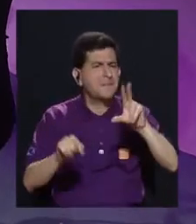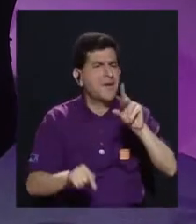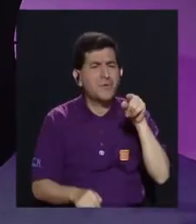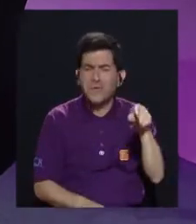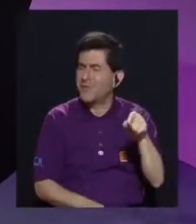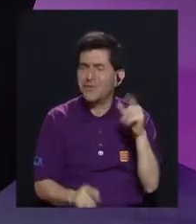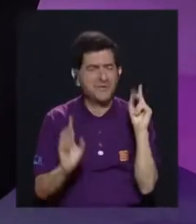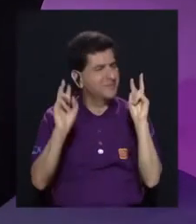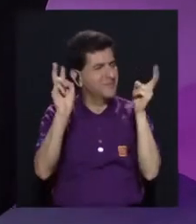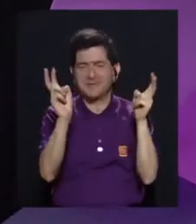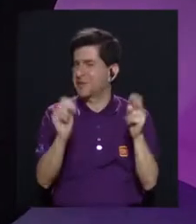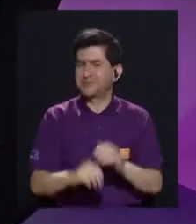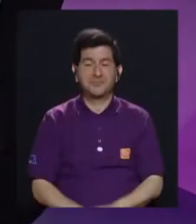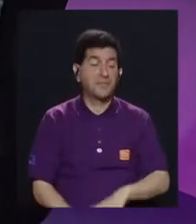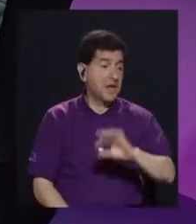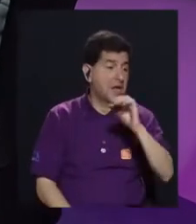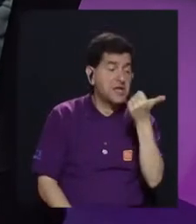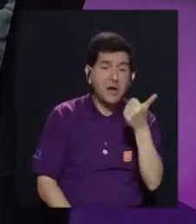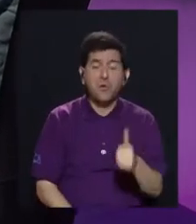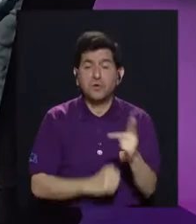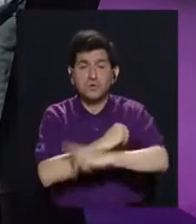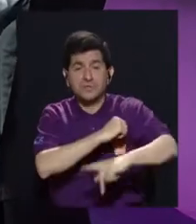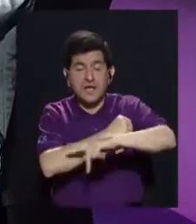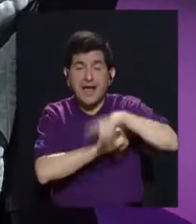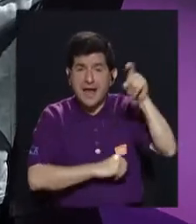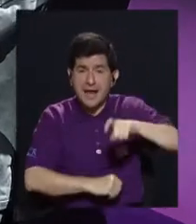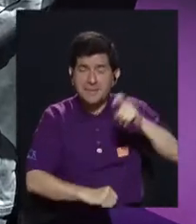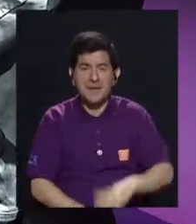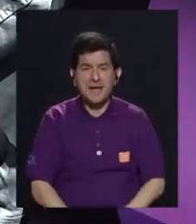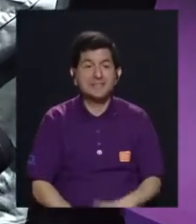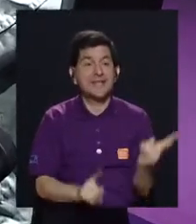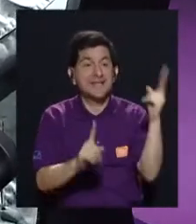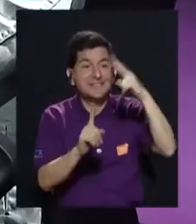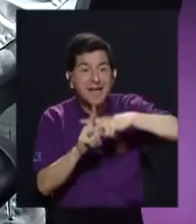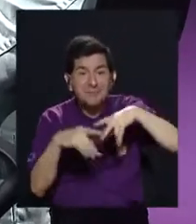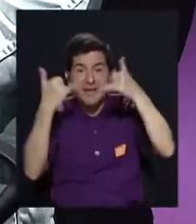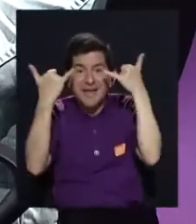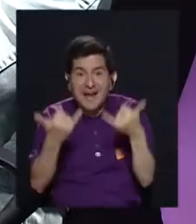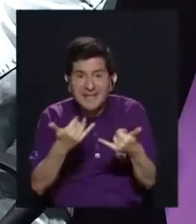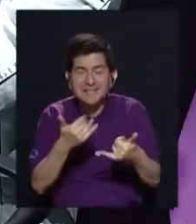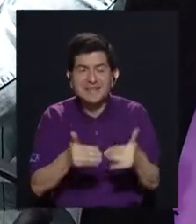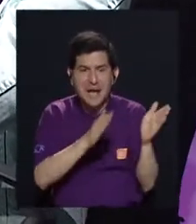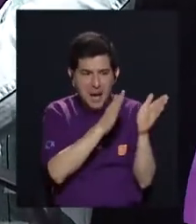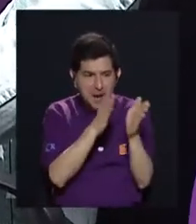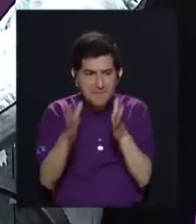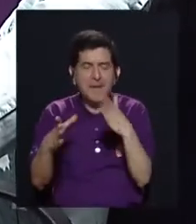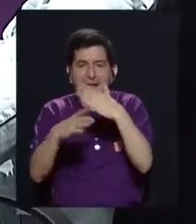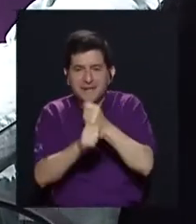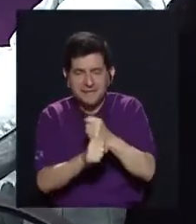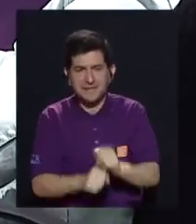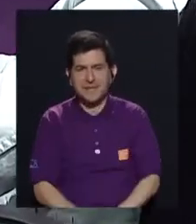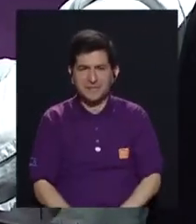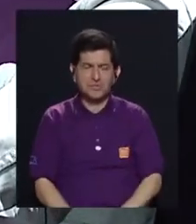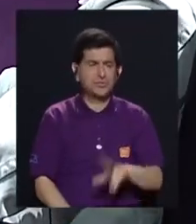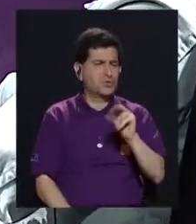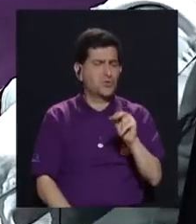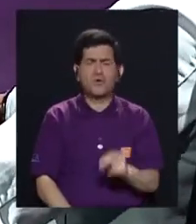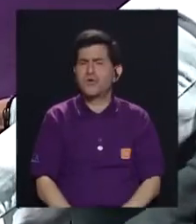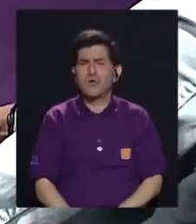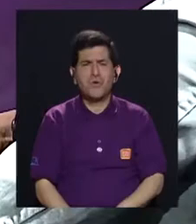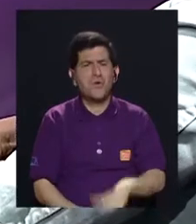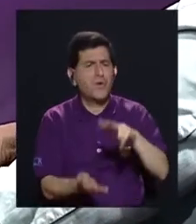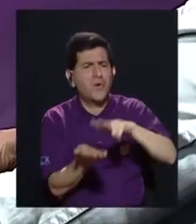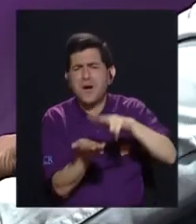de ellos y en muchos casos lo que este país necesita más es poder ejecutar los planes que ha hecho más allá de ponerse a probar